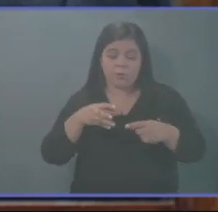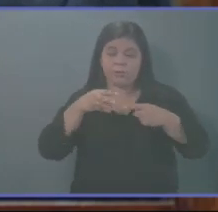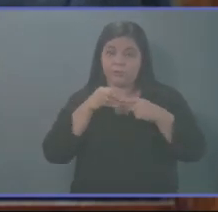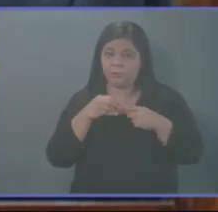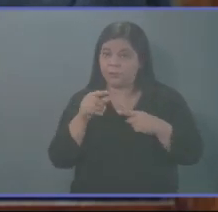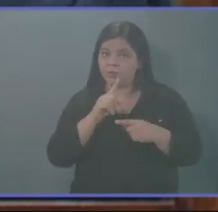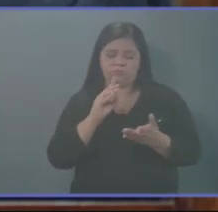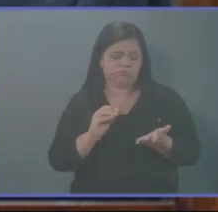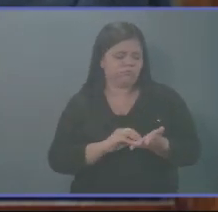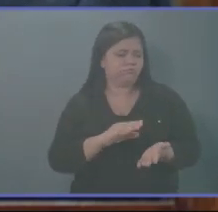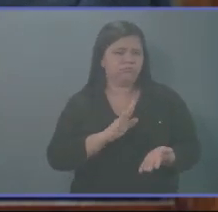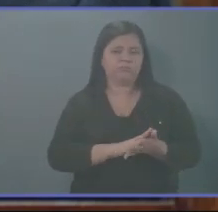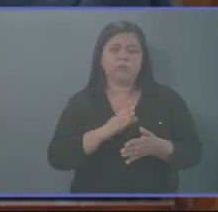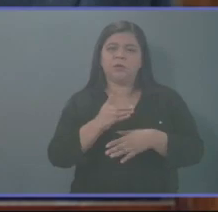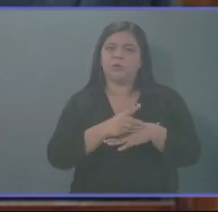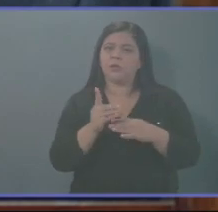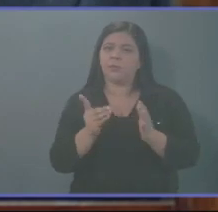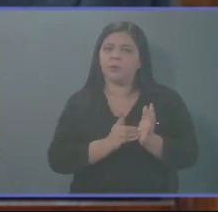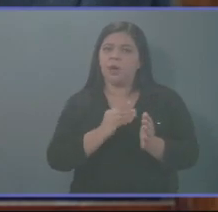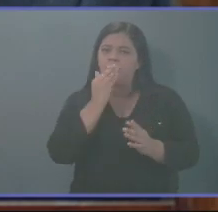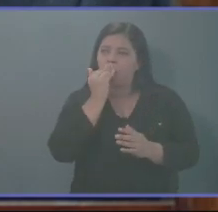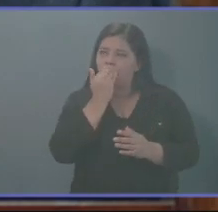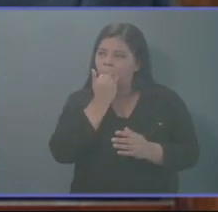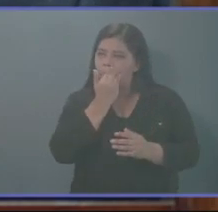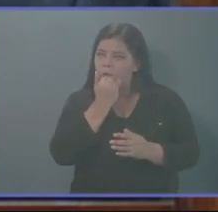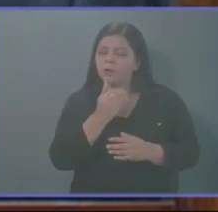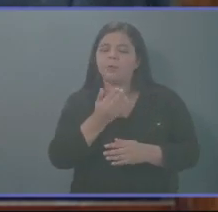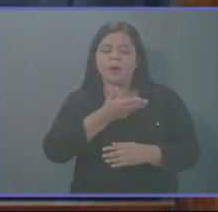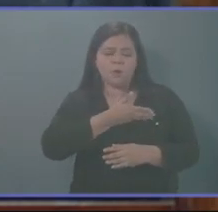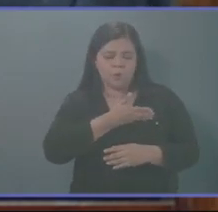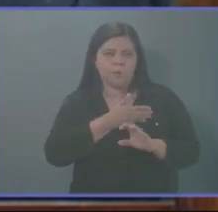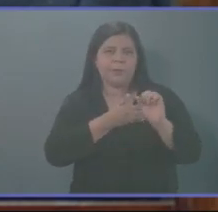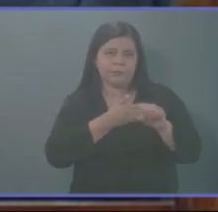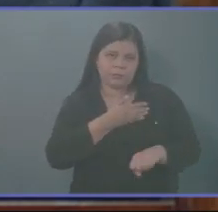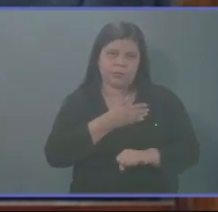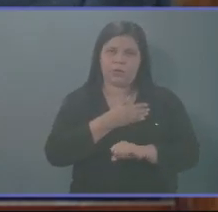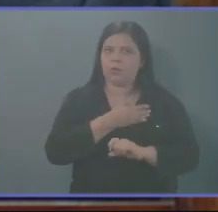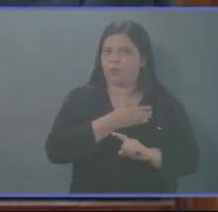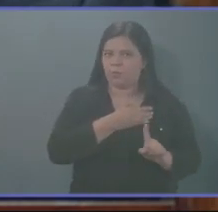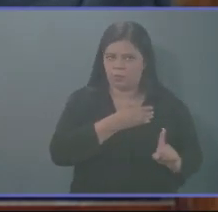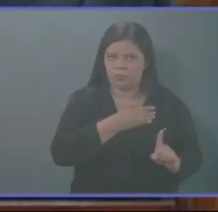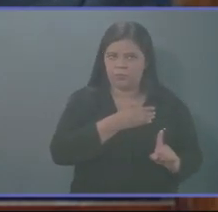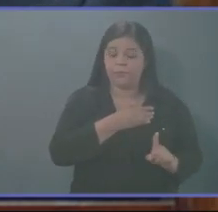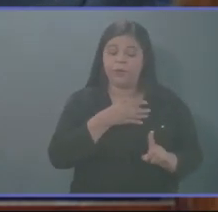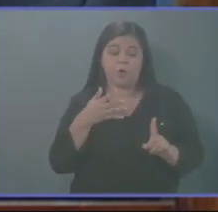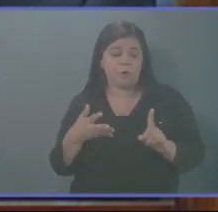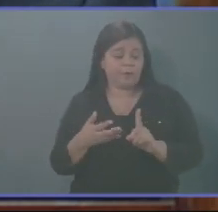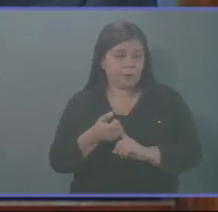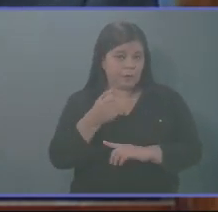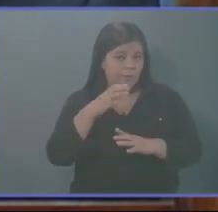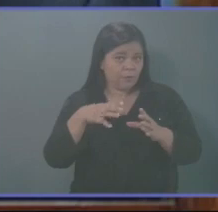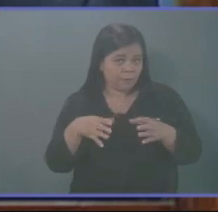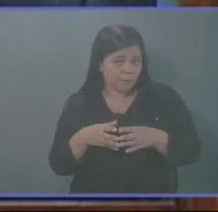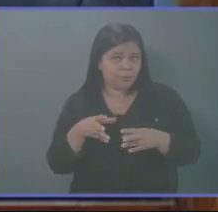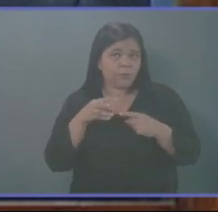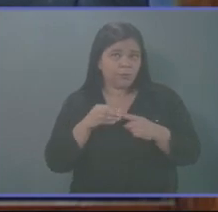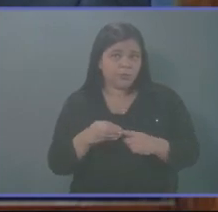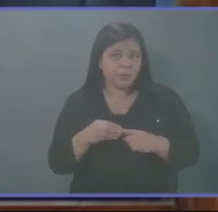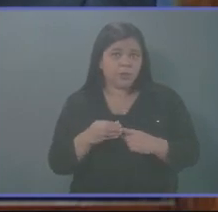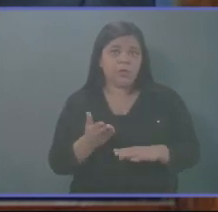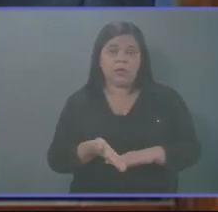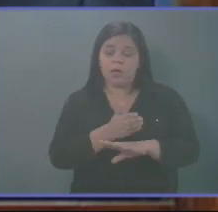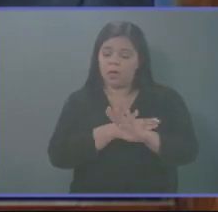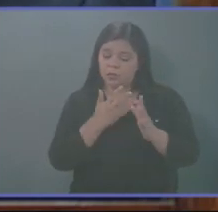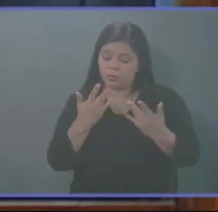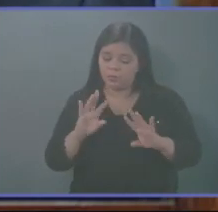no establecerá si el diputado Norman Noel Quijano González es culpable o no. La finalidad de esta comisión especial, tal como ya